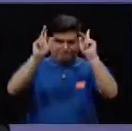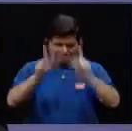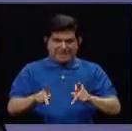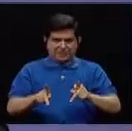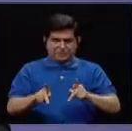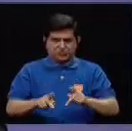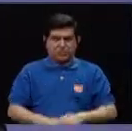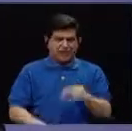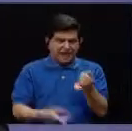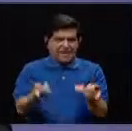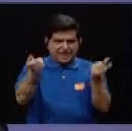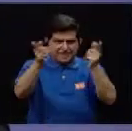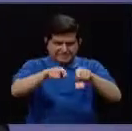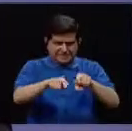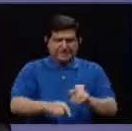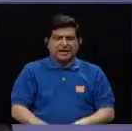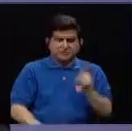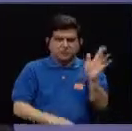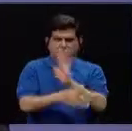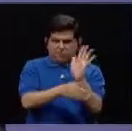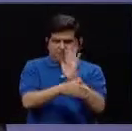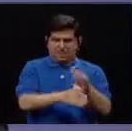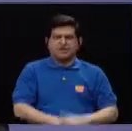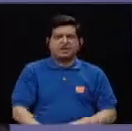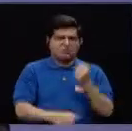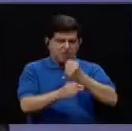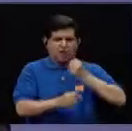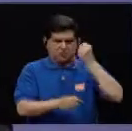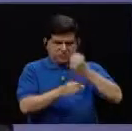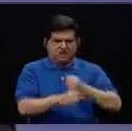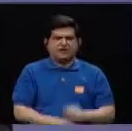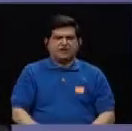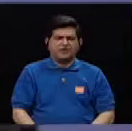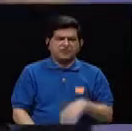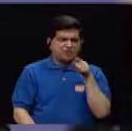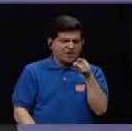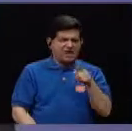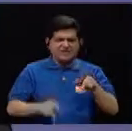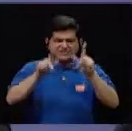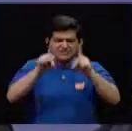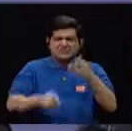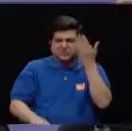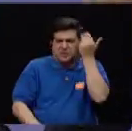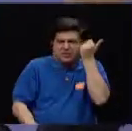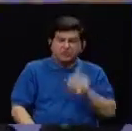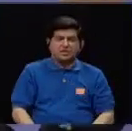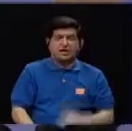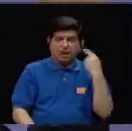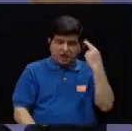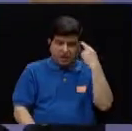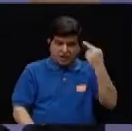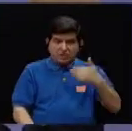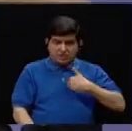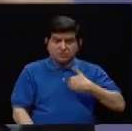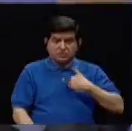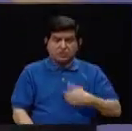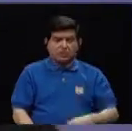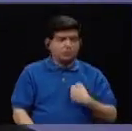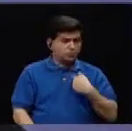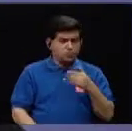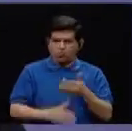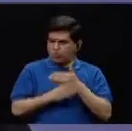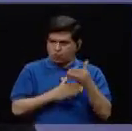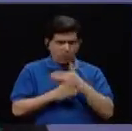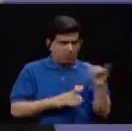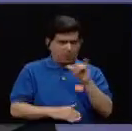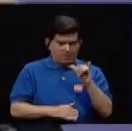una persona, el personaje de una película, de una obra, por qué llega a hacer lo que hace, tiene muchas razones. Entonces, aunque uno no